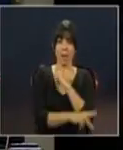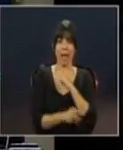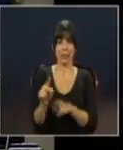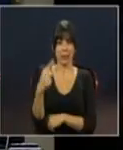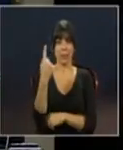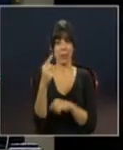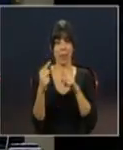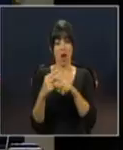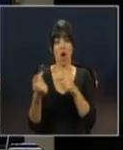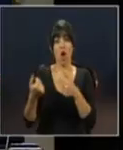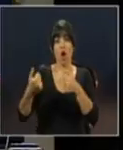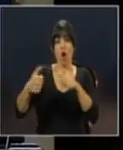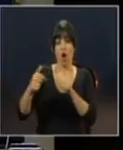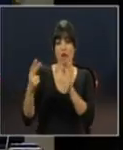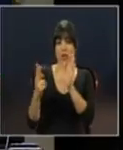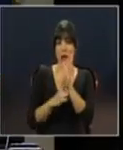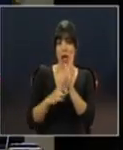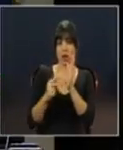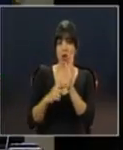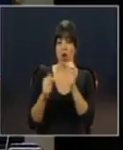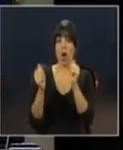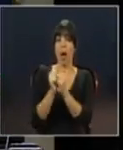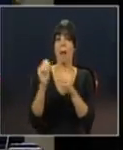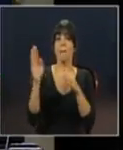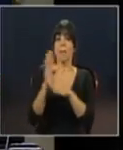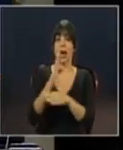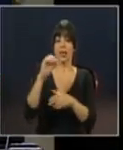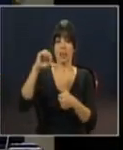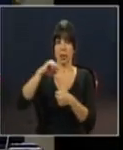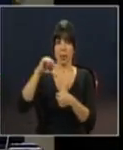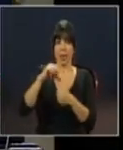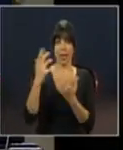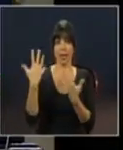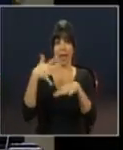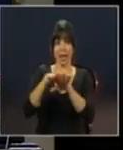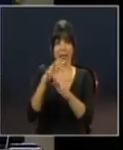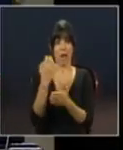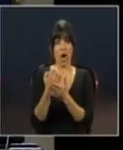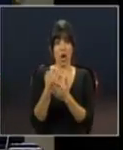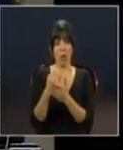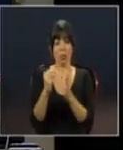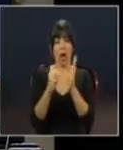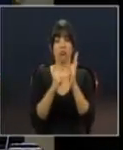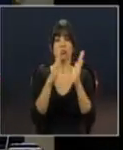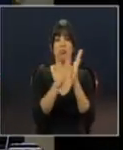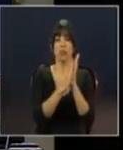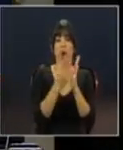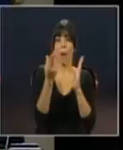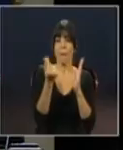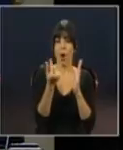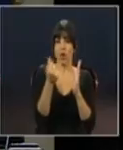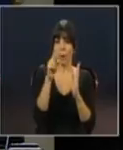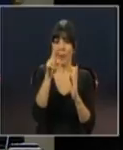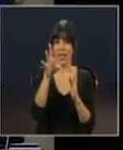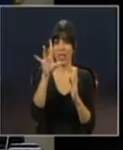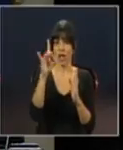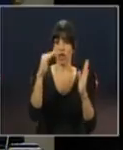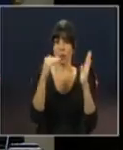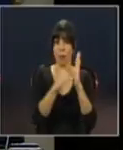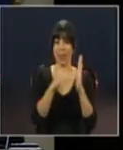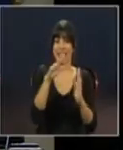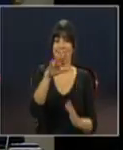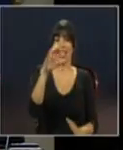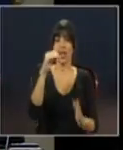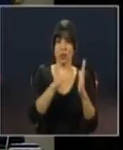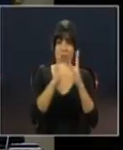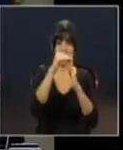Este contrato, suscrito con el Banco Centroamericano de Integración Económica, establece un monto de 28.500